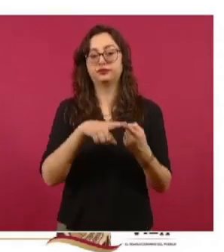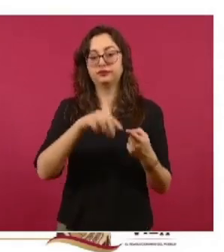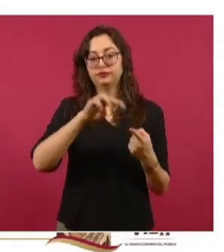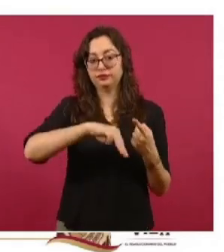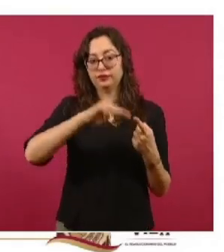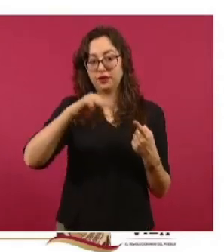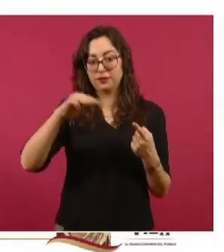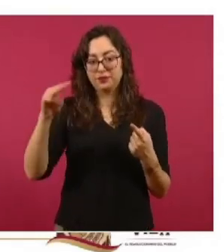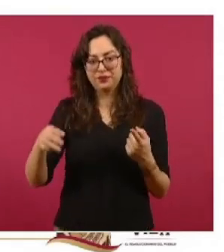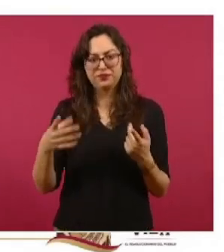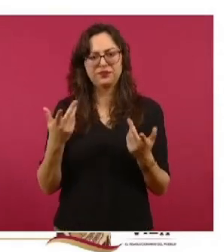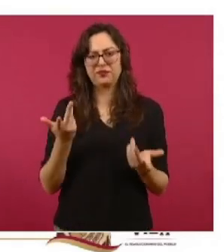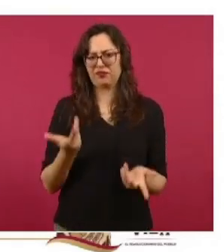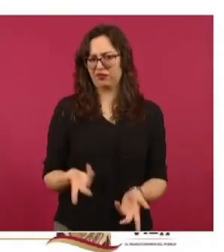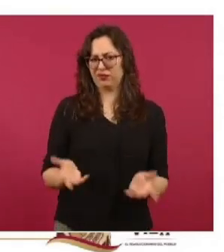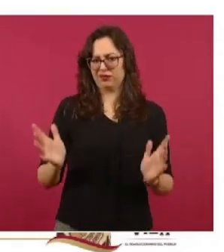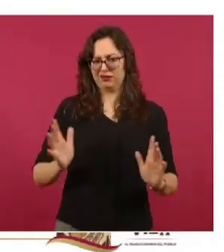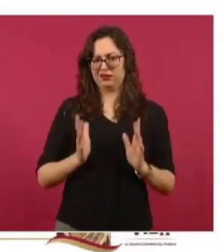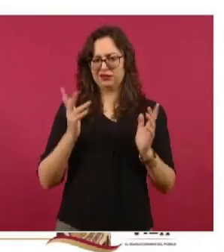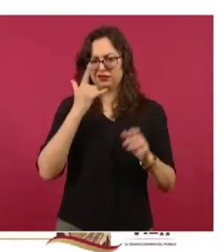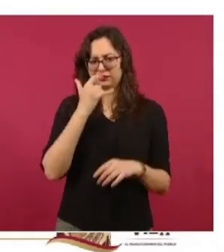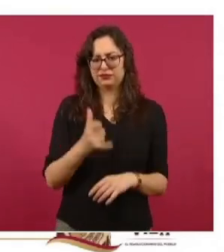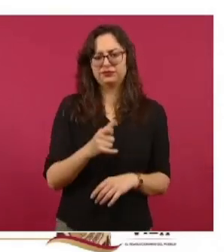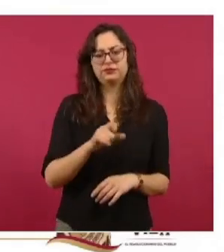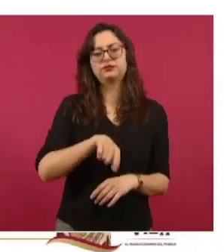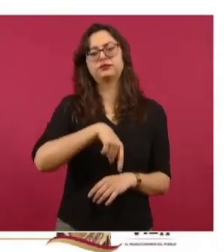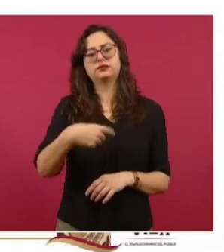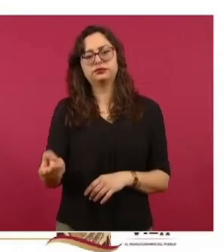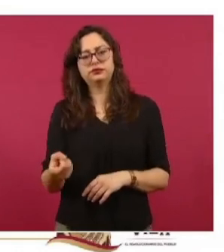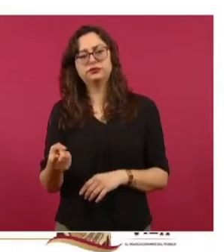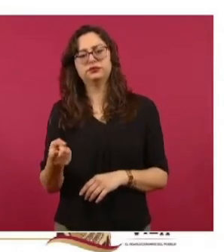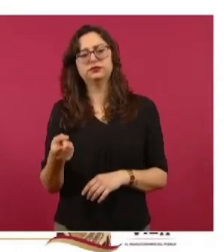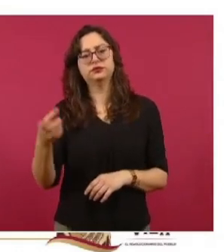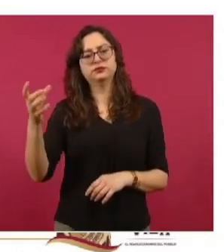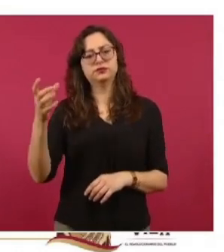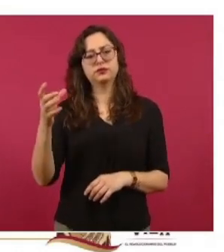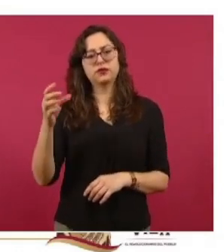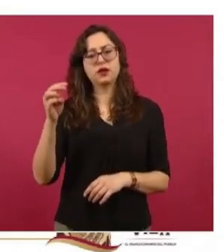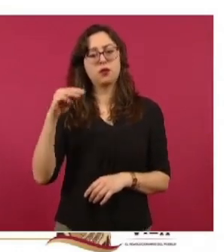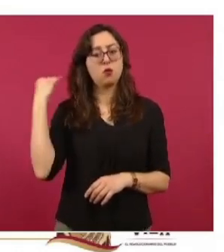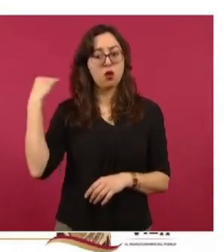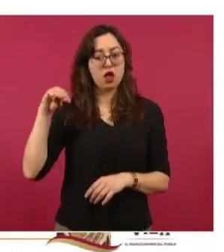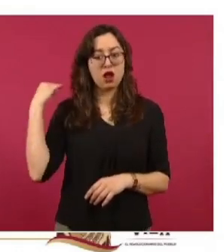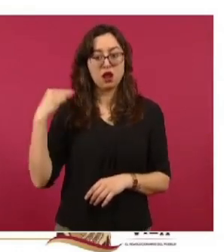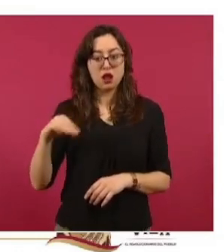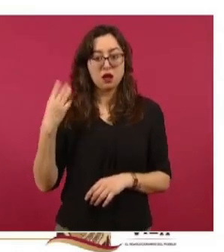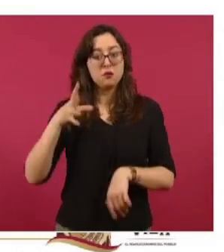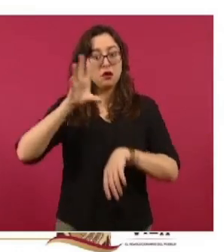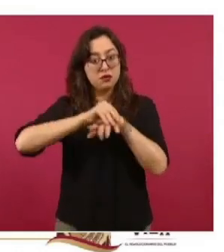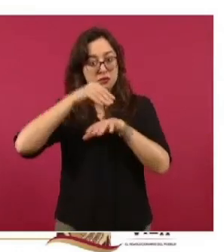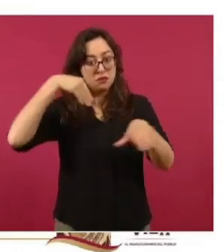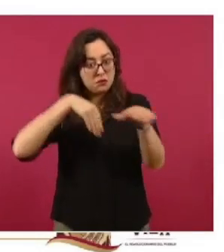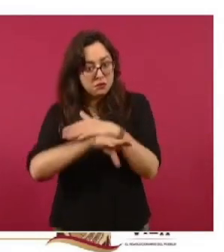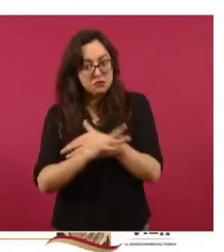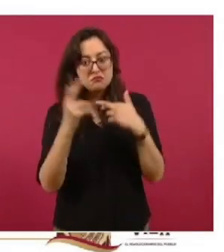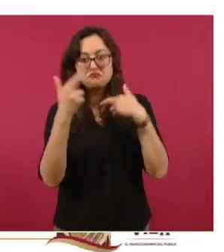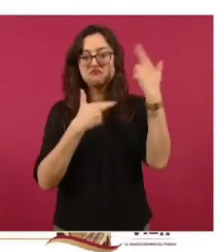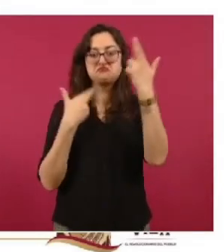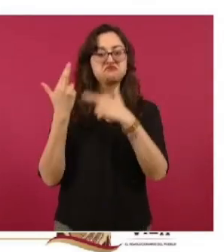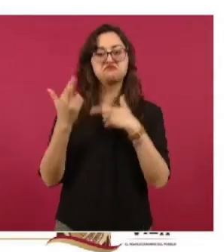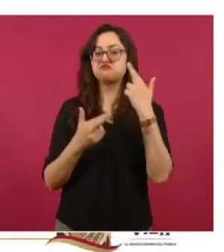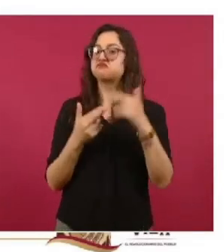Michoacán, quién sabe qué les picó ahora allá en Zaguayo, y una en Morelia, Michoacán. Ahí damos una